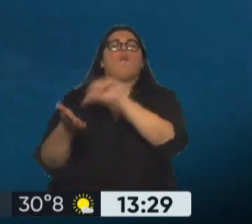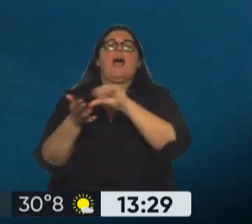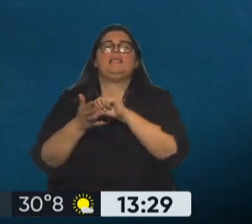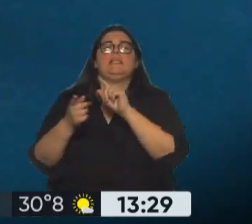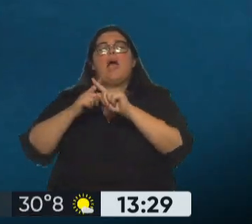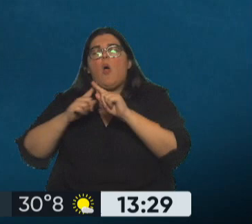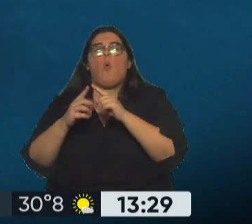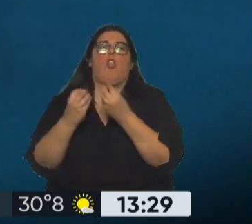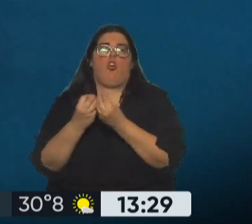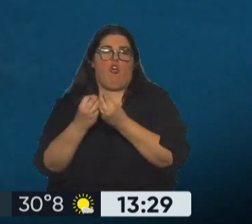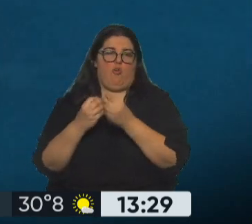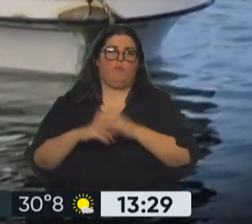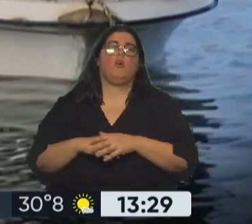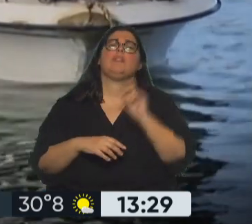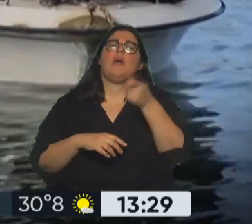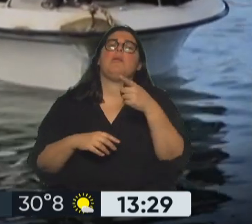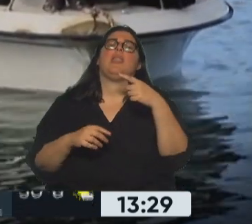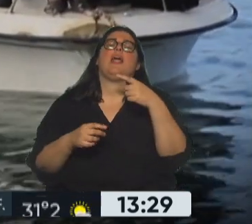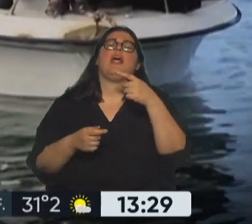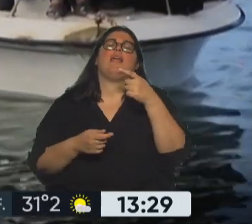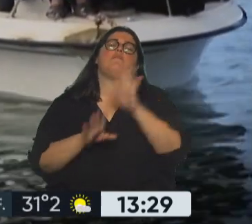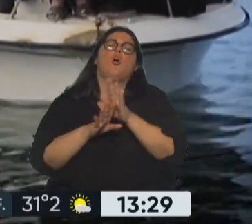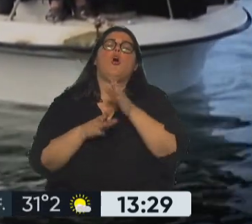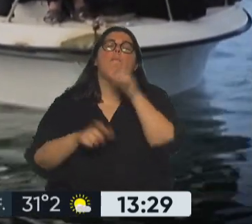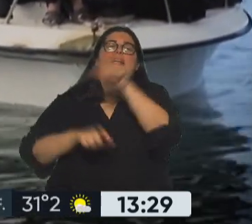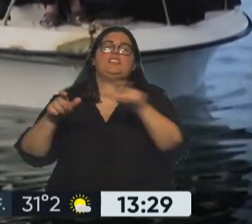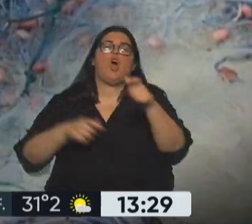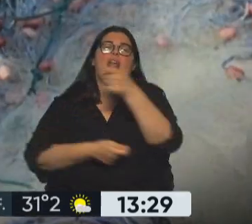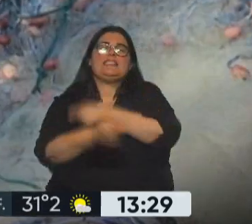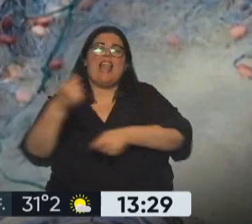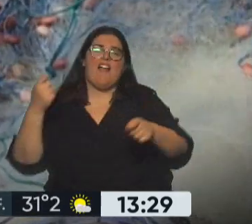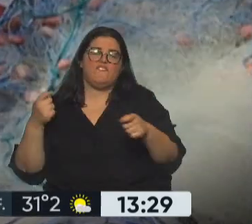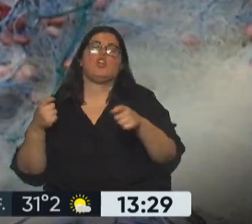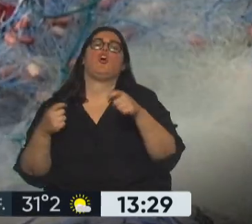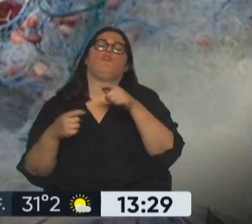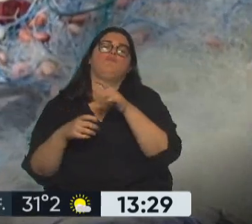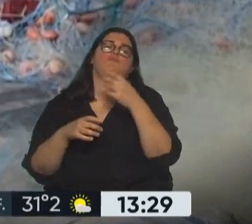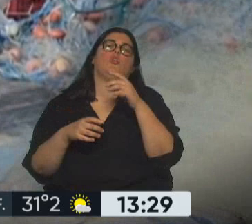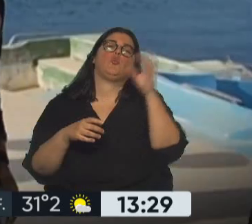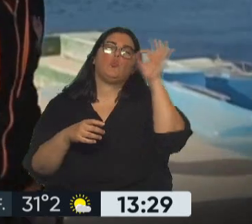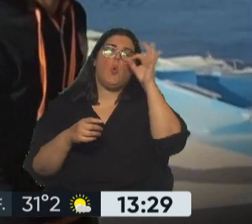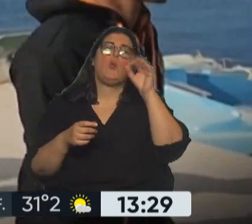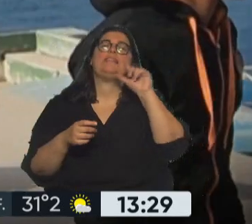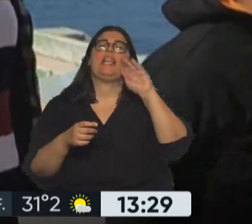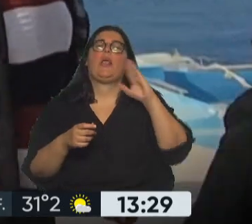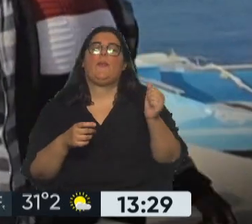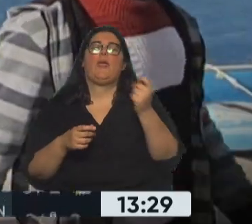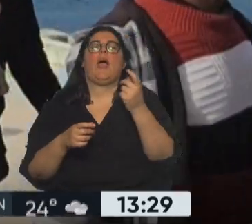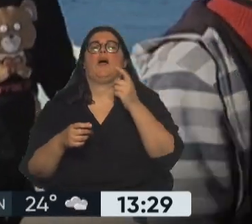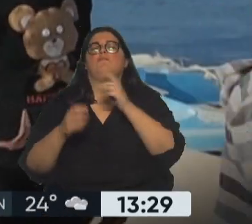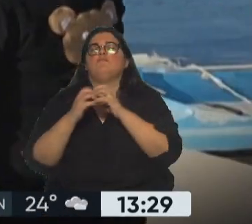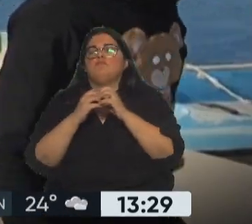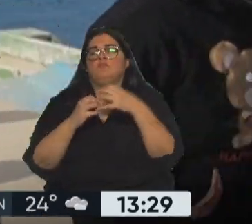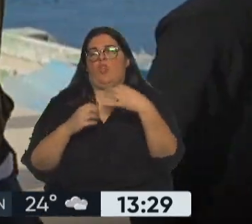un mayor combate a las mafias de tráfico de seres humanos, haciendo foco en Túnez y Libia por su cercanía con la isla